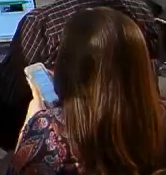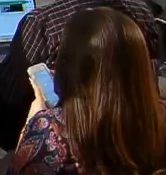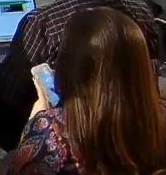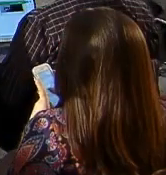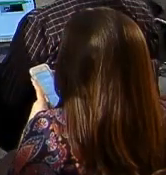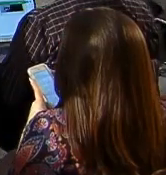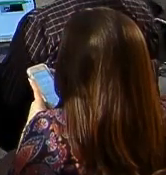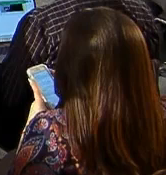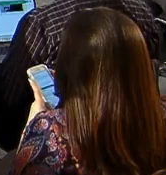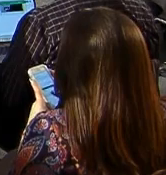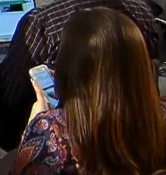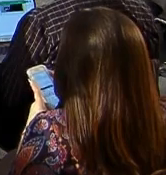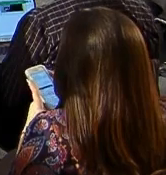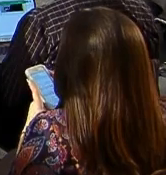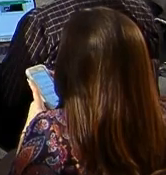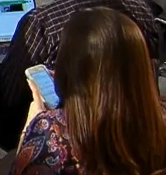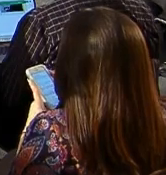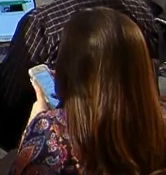en Tamaulipas,